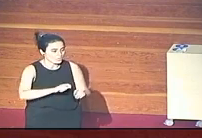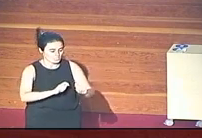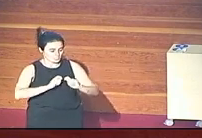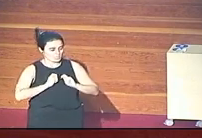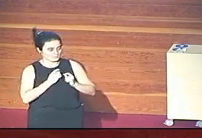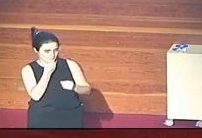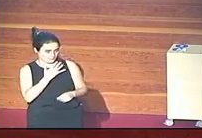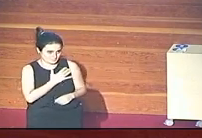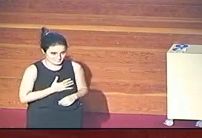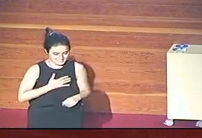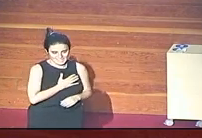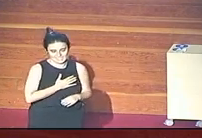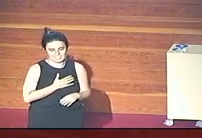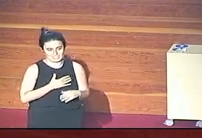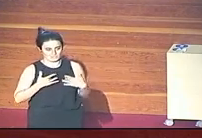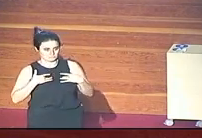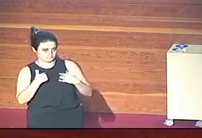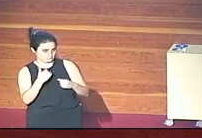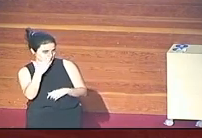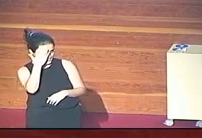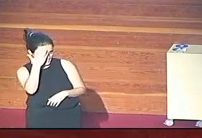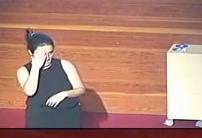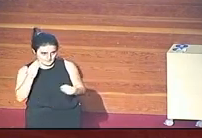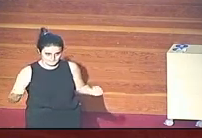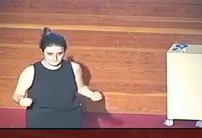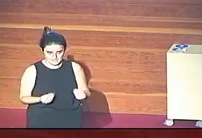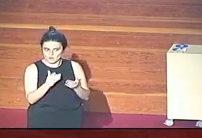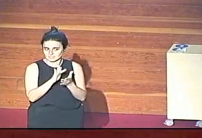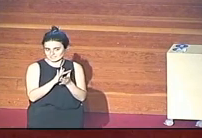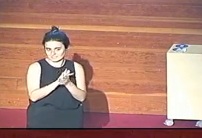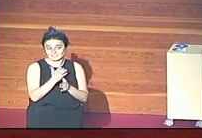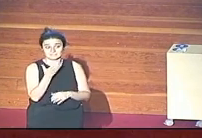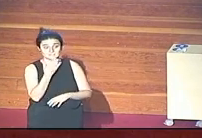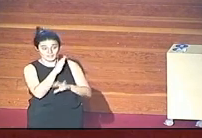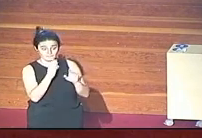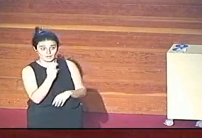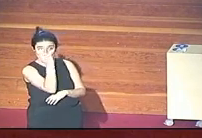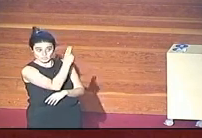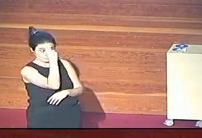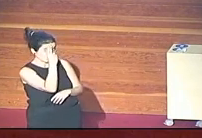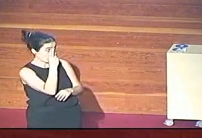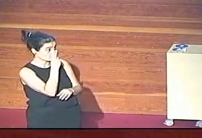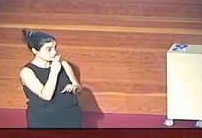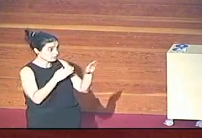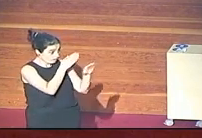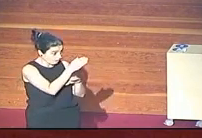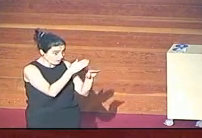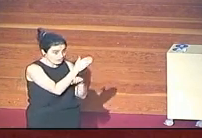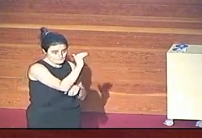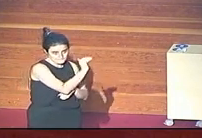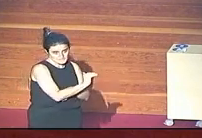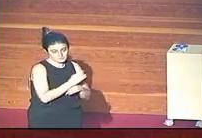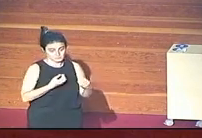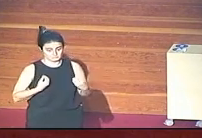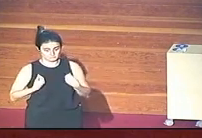tranquilidad y al final bueno pues si reducimos la factura hospitalaria vamos a ganar en calidad de vida todos